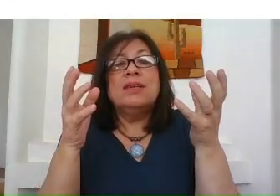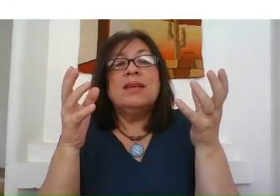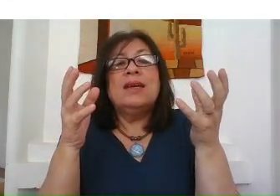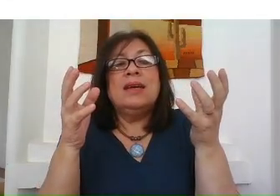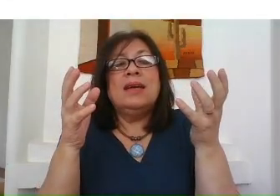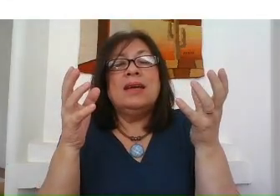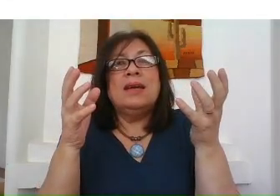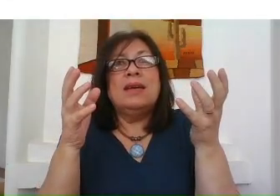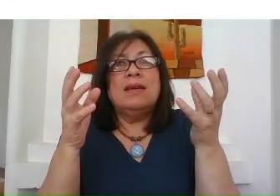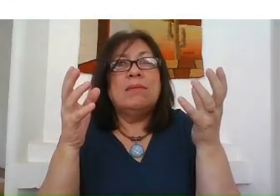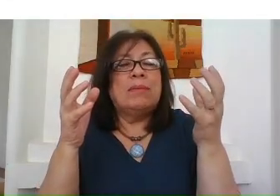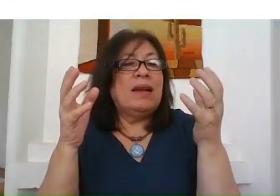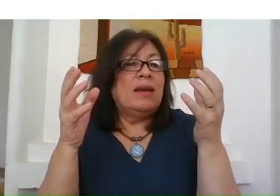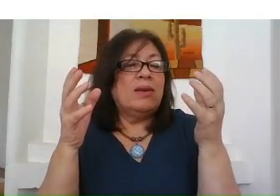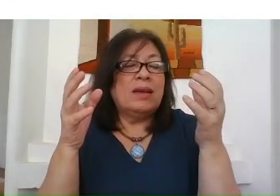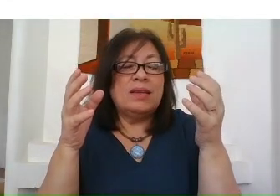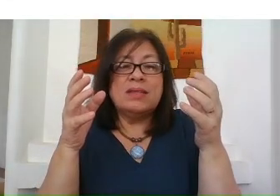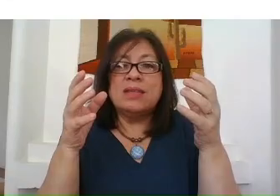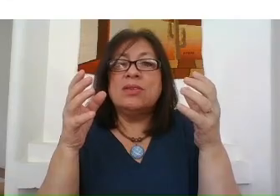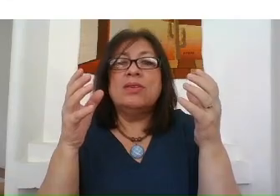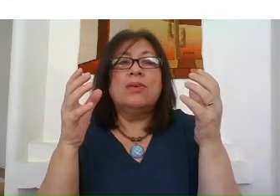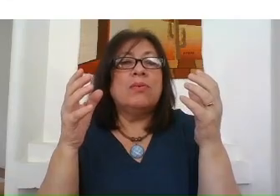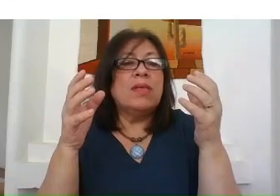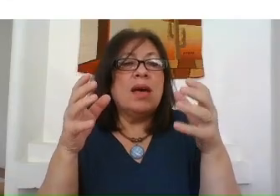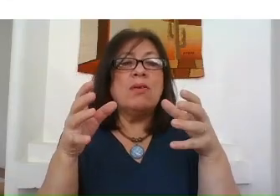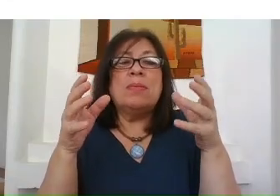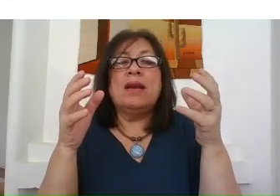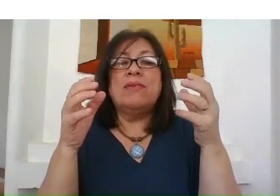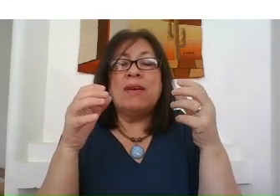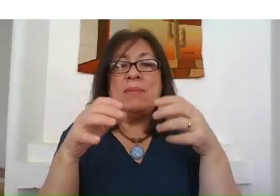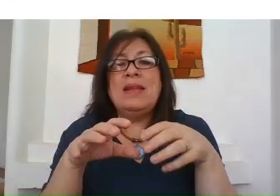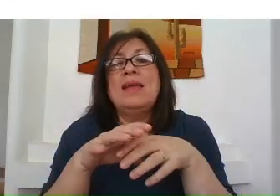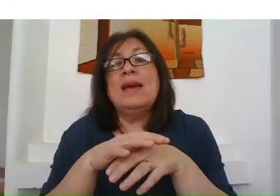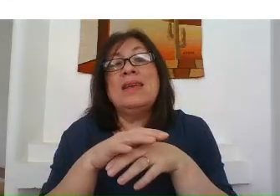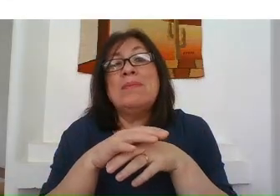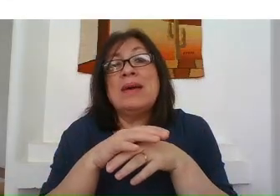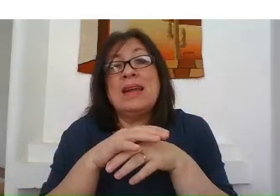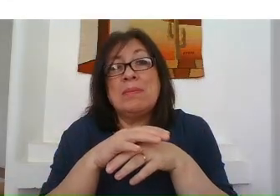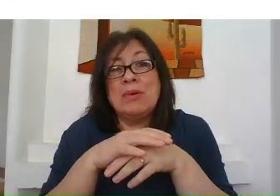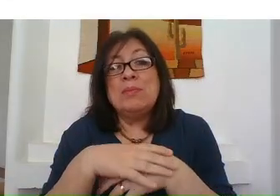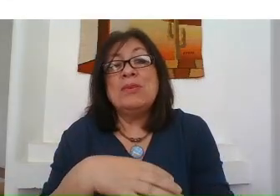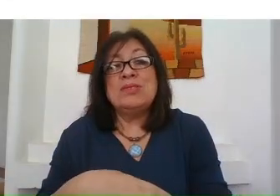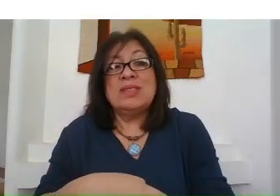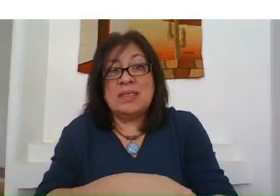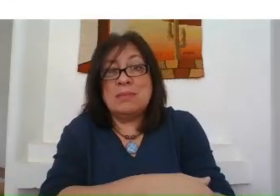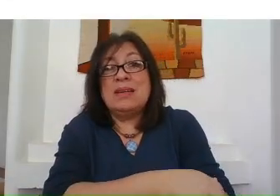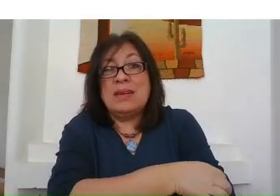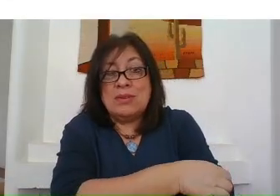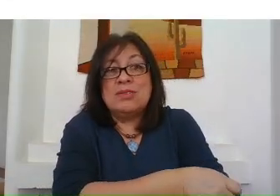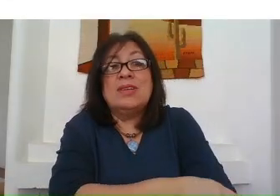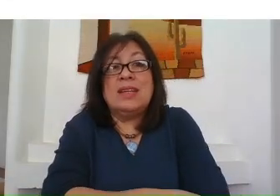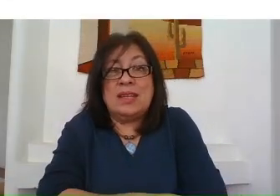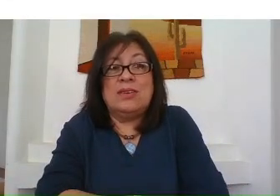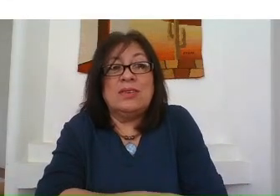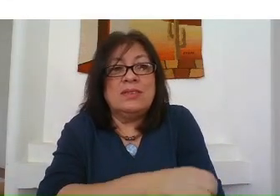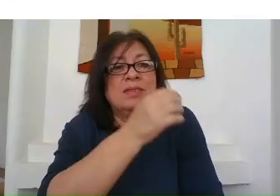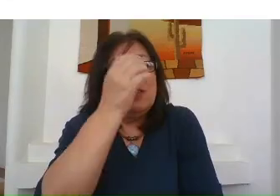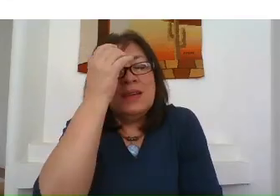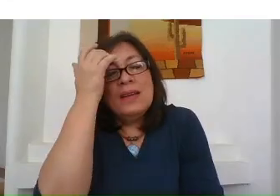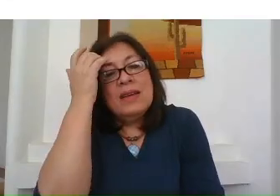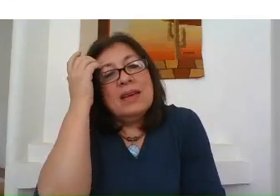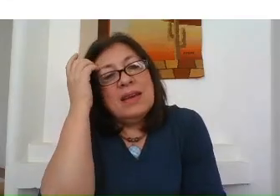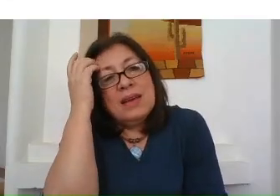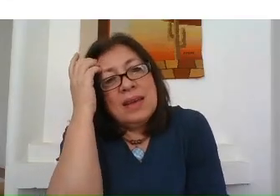¿no? Para la organización de los cuidados, para la familia y para el propio sistema nervioso del niño.